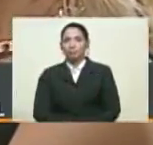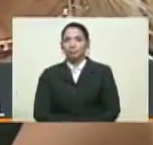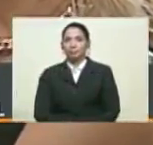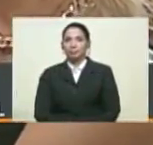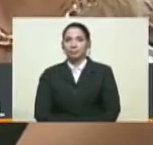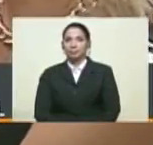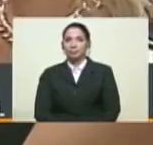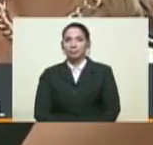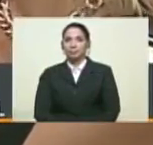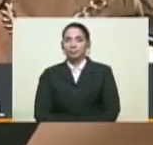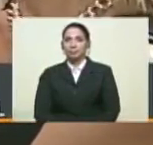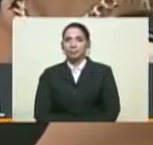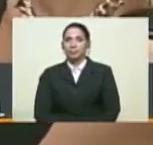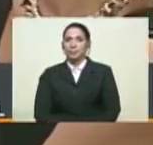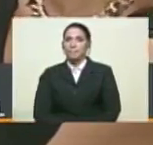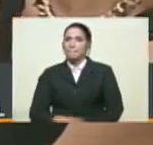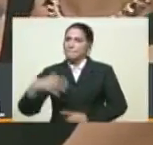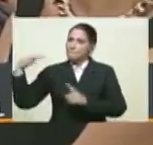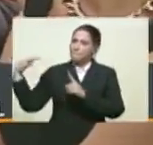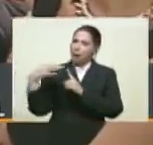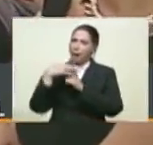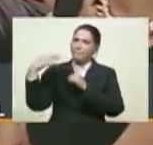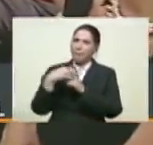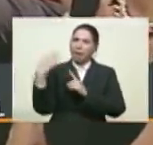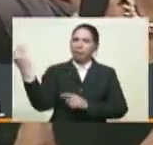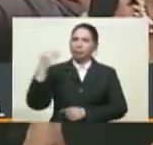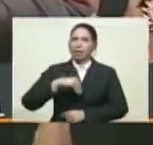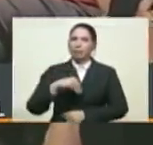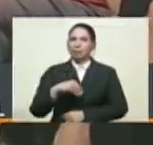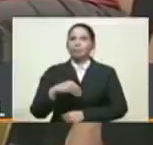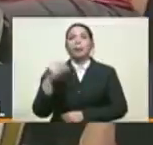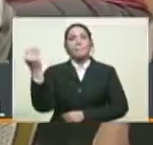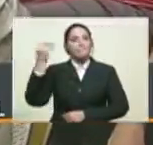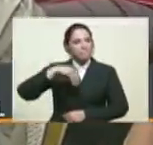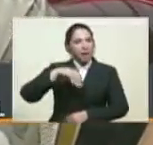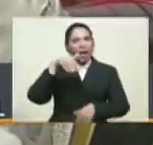Mientras más ataques, más elecciones, hemos dicho.